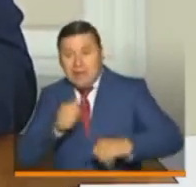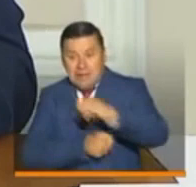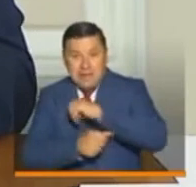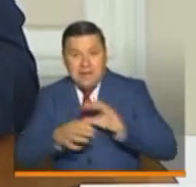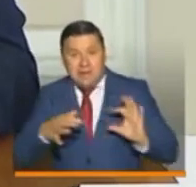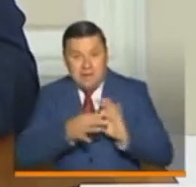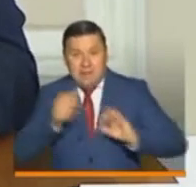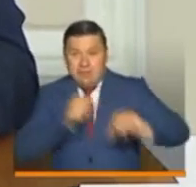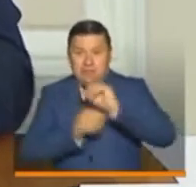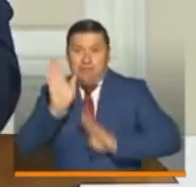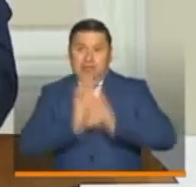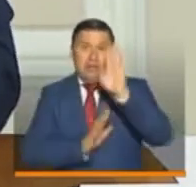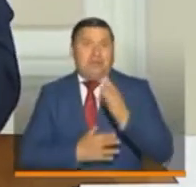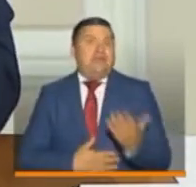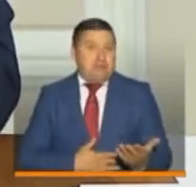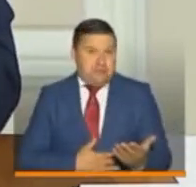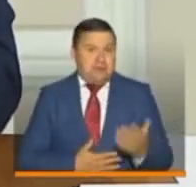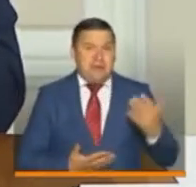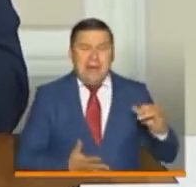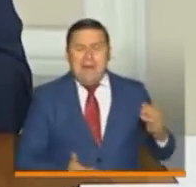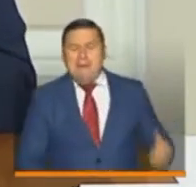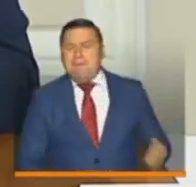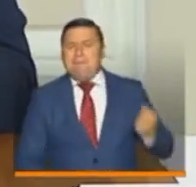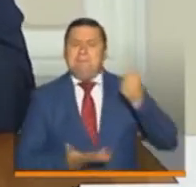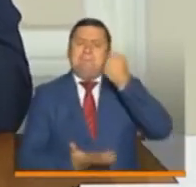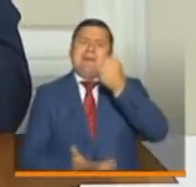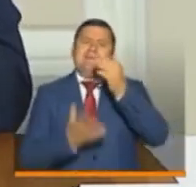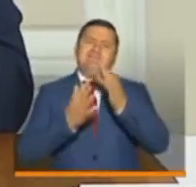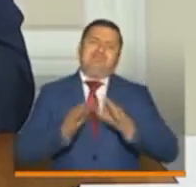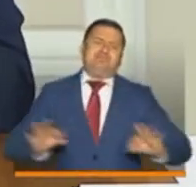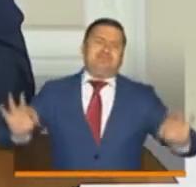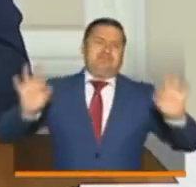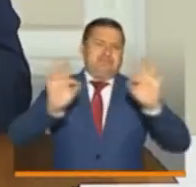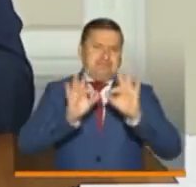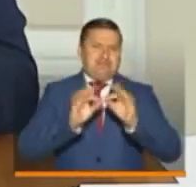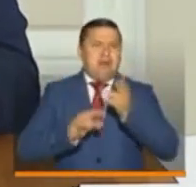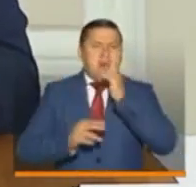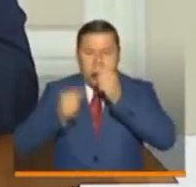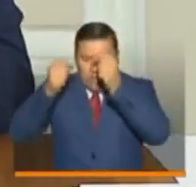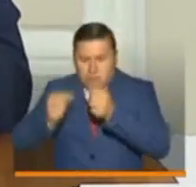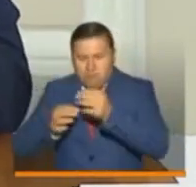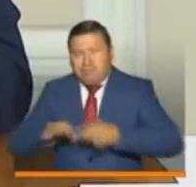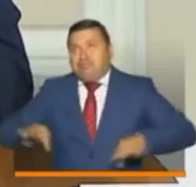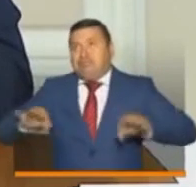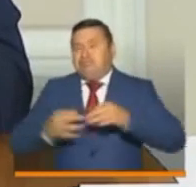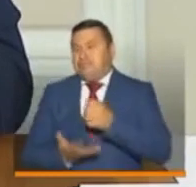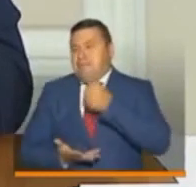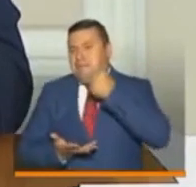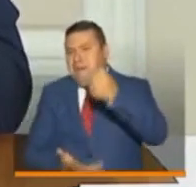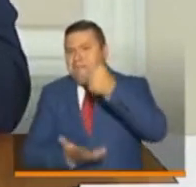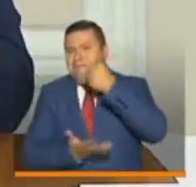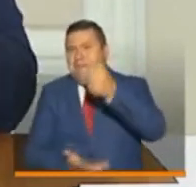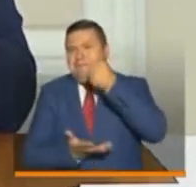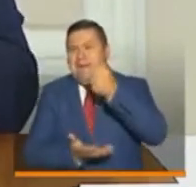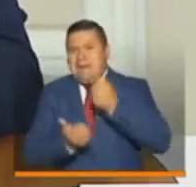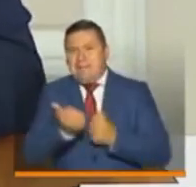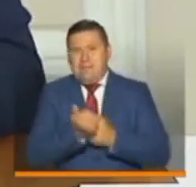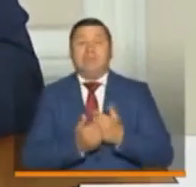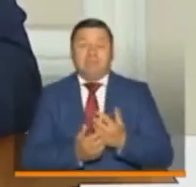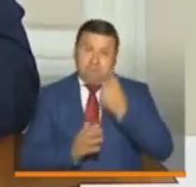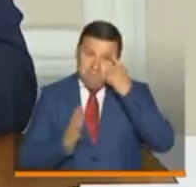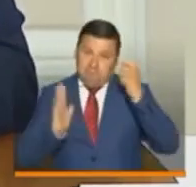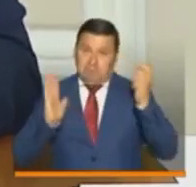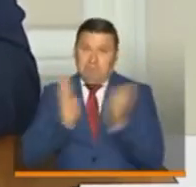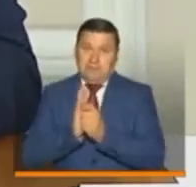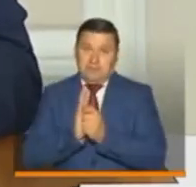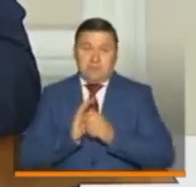económica. Entonces, tenemos un presupuesto importante en monto, importante además en inversión y que marca